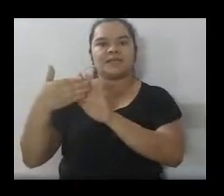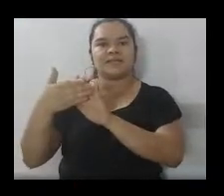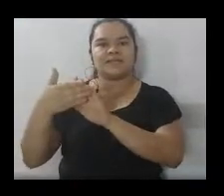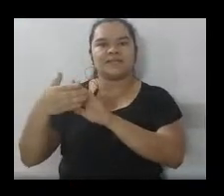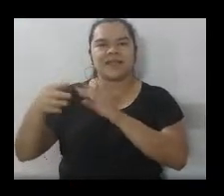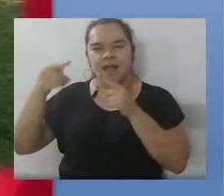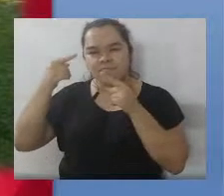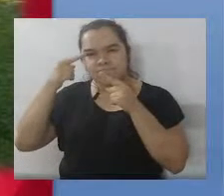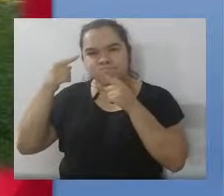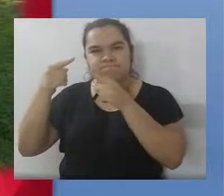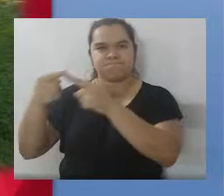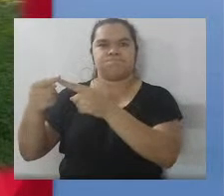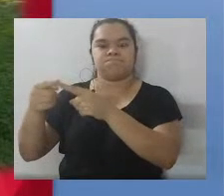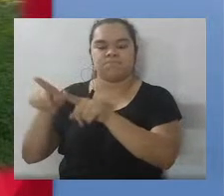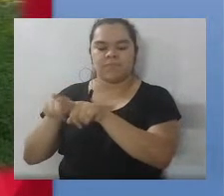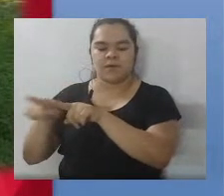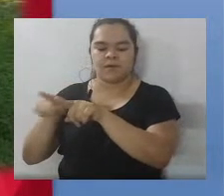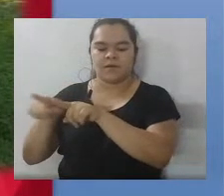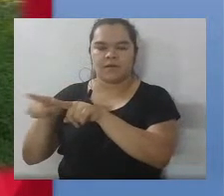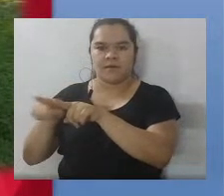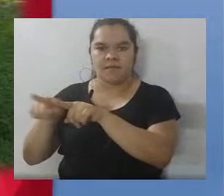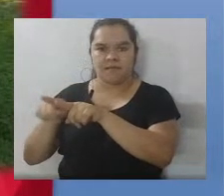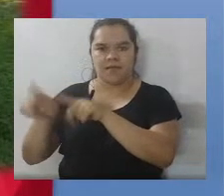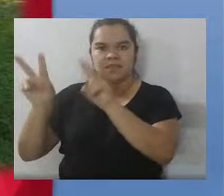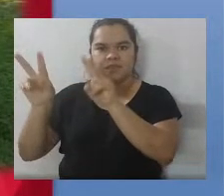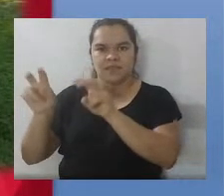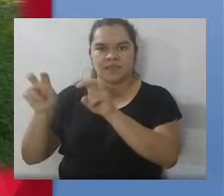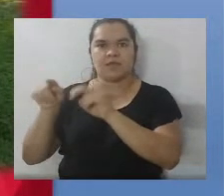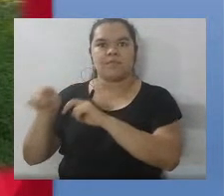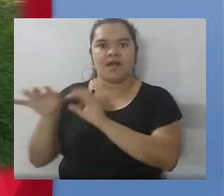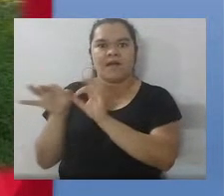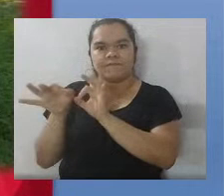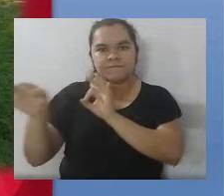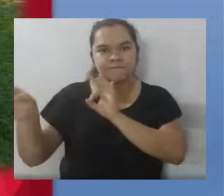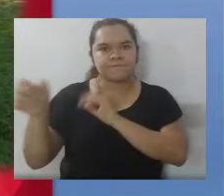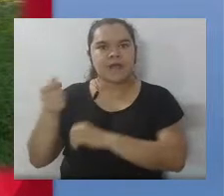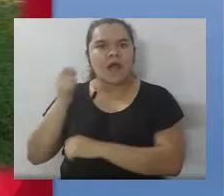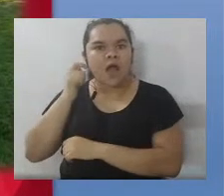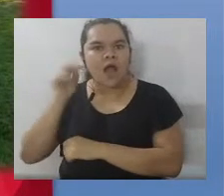materias específicas de la agrimensura.